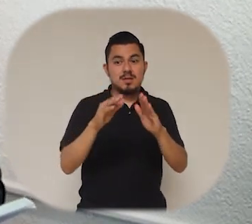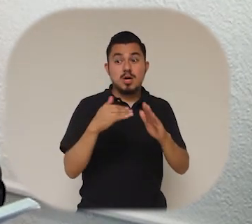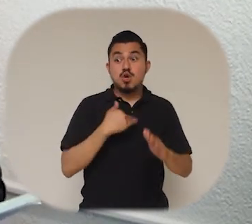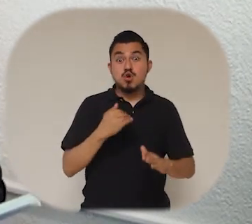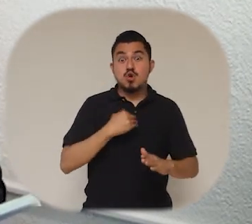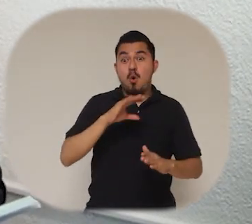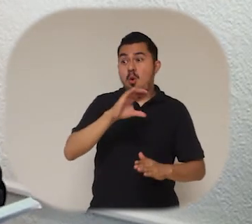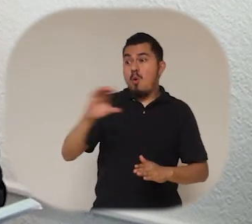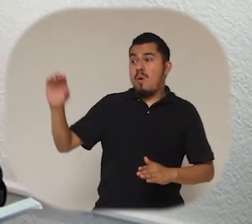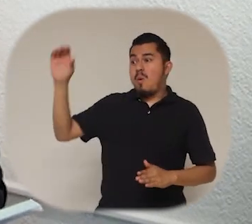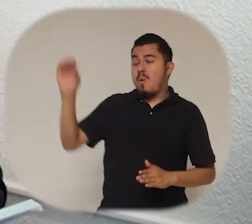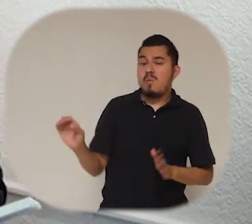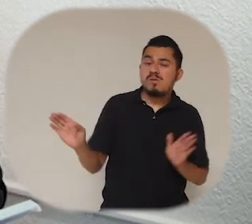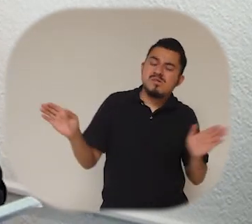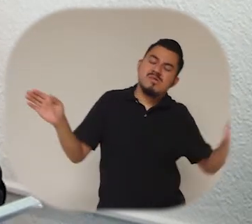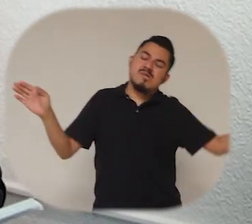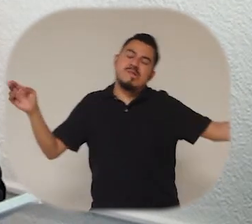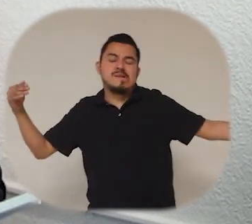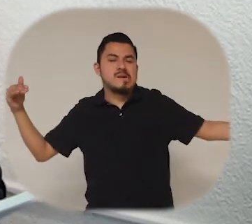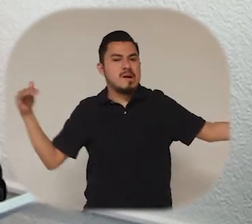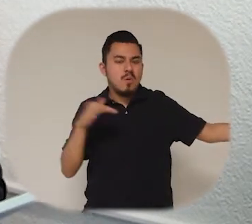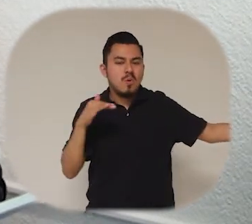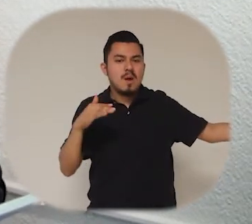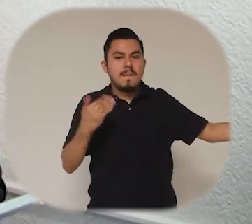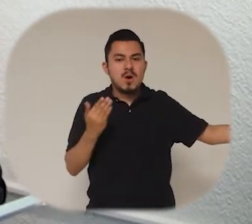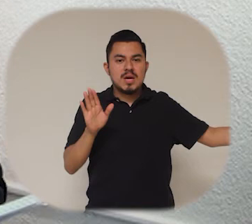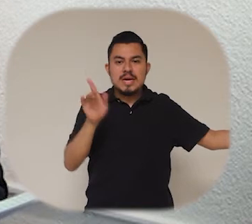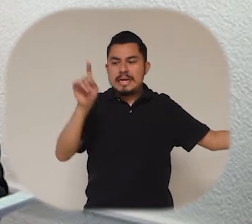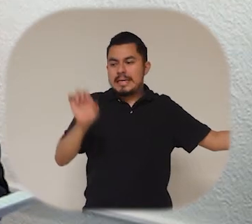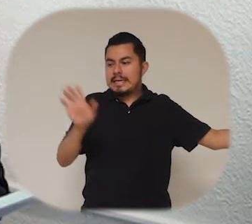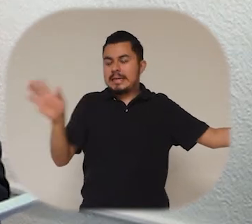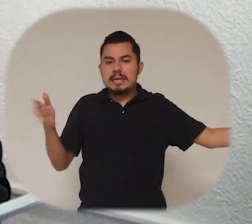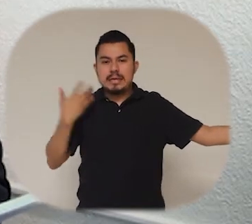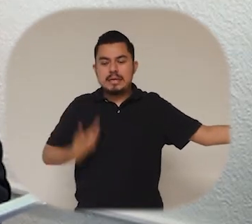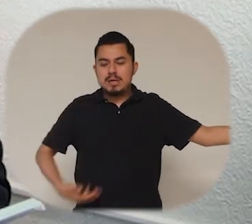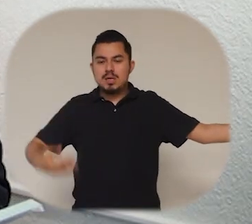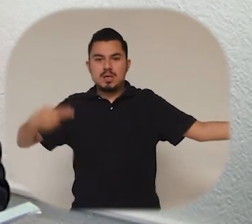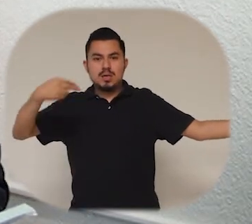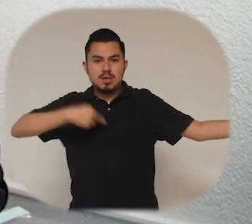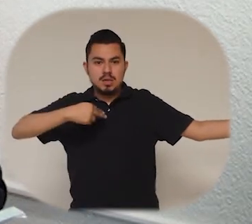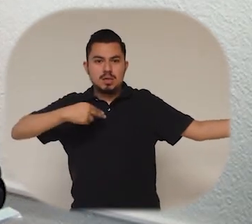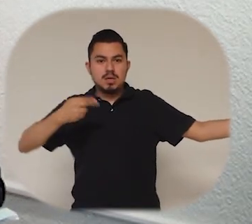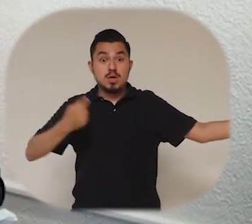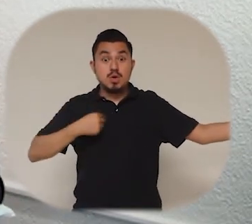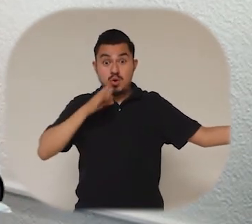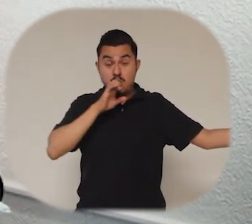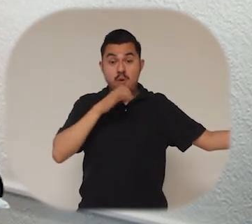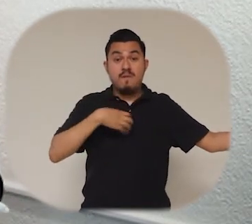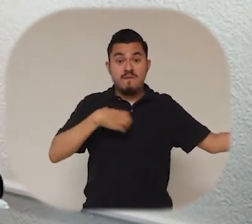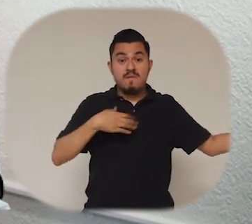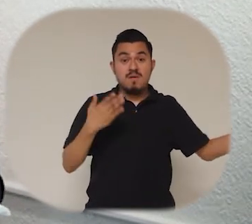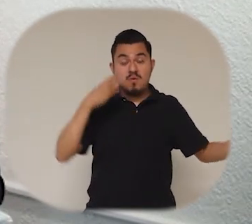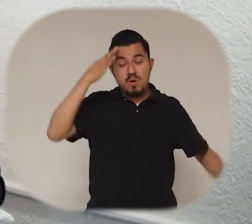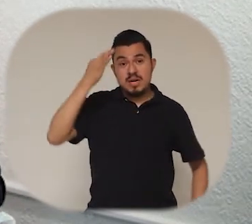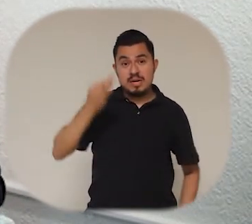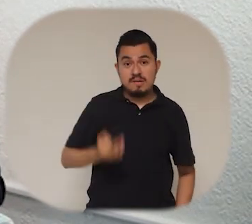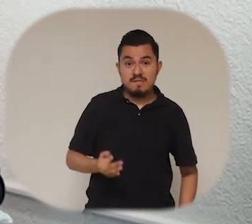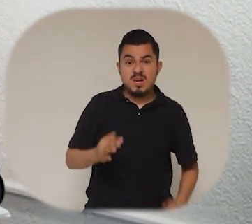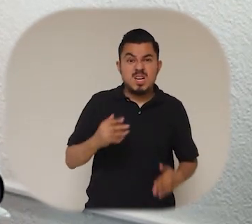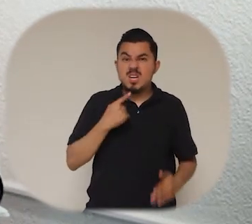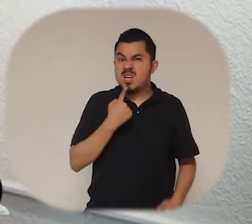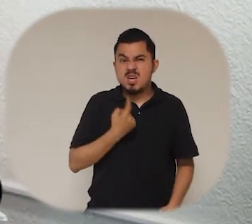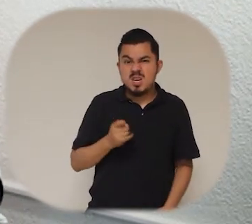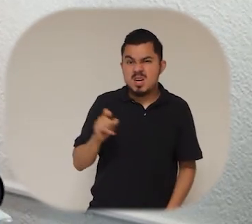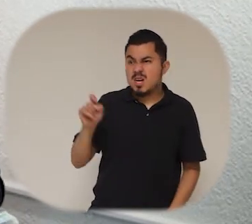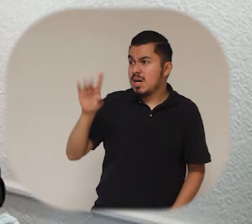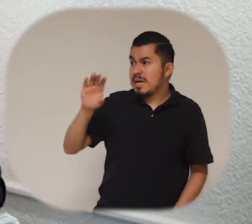vive Cristo en mí. Ahora lo que vivo en la carne, lo vivo en la fe del Hijo de Dios, quien me amó y se entregó a